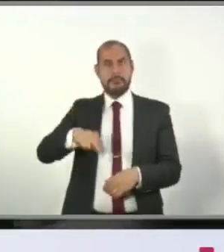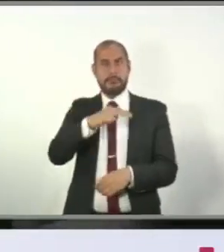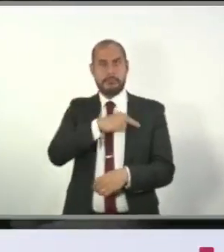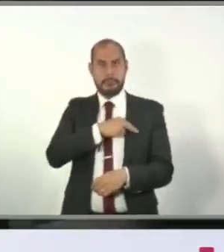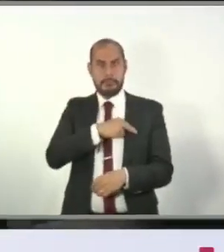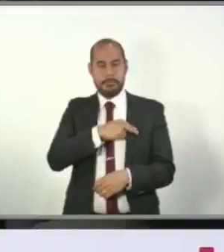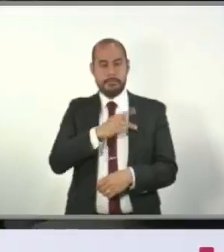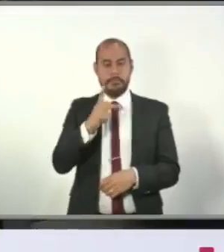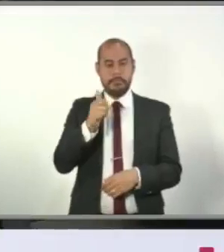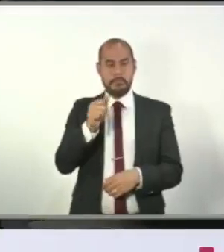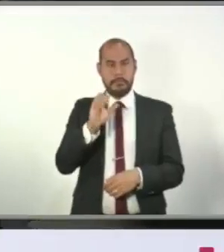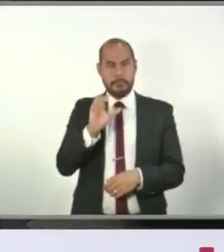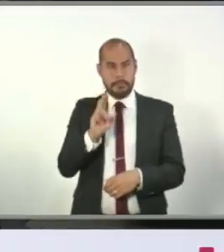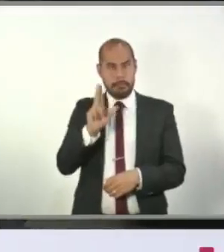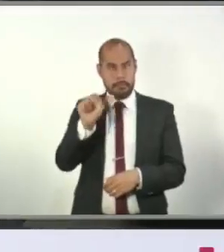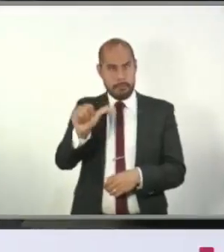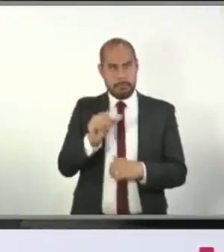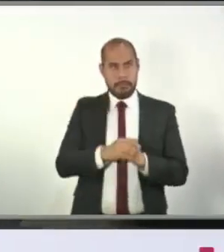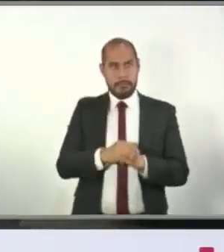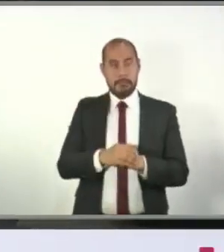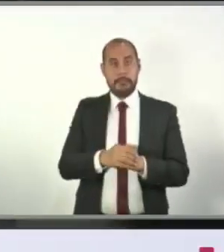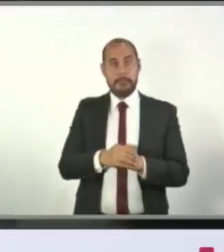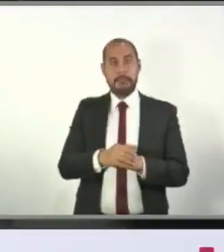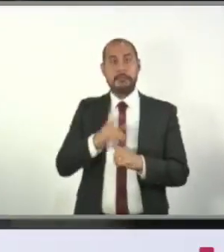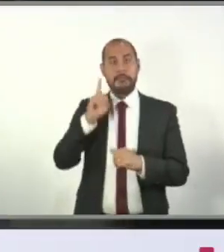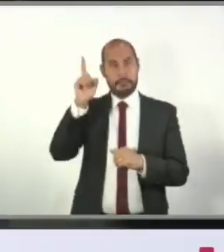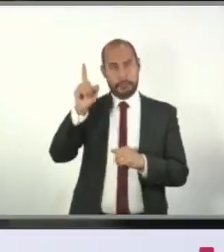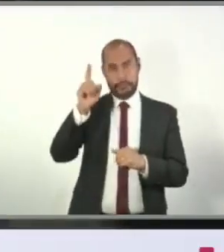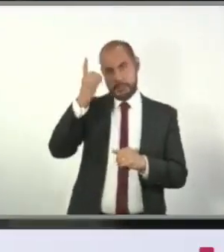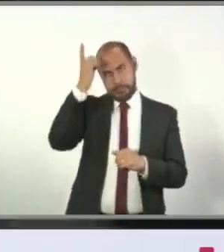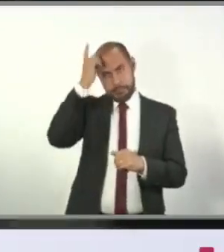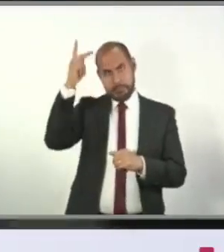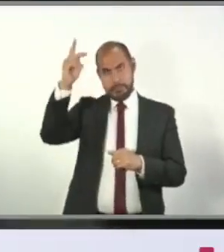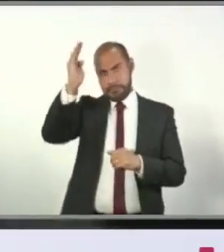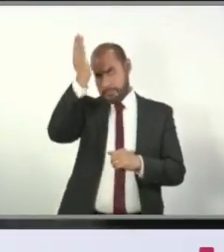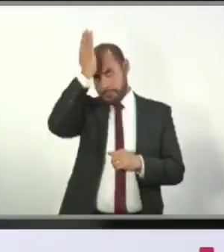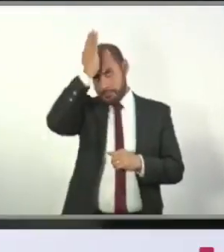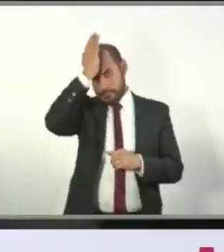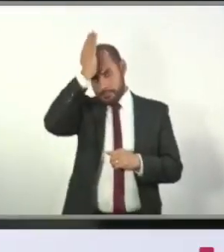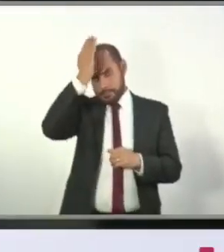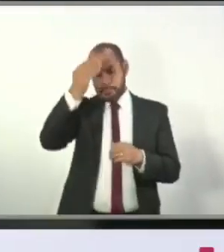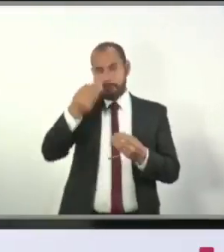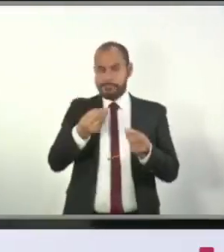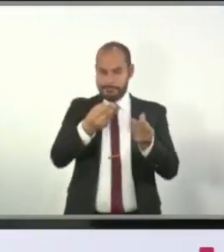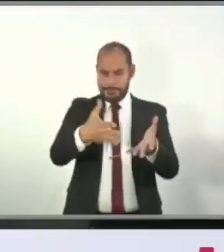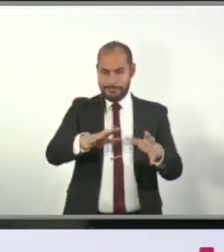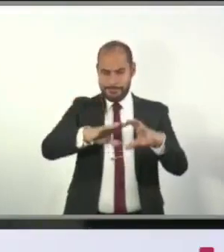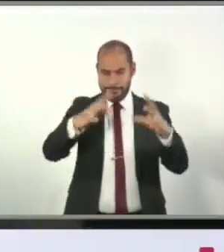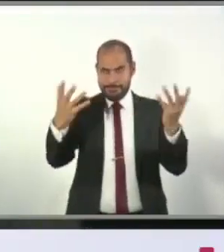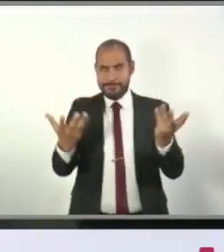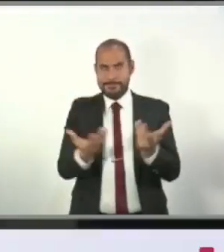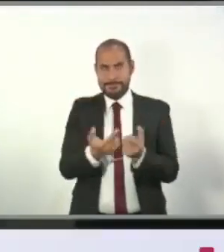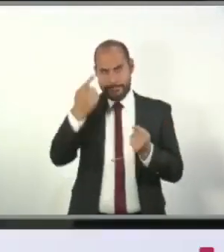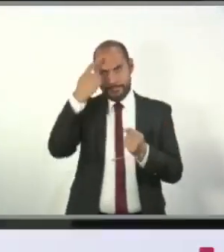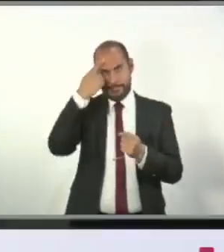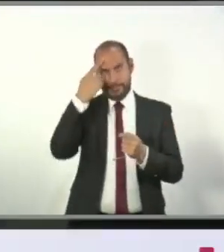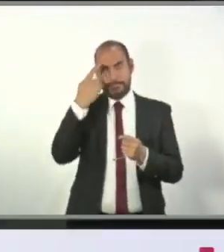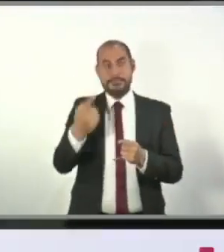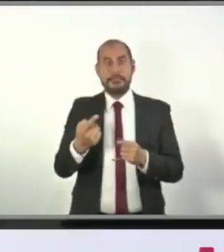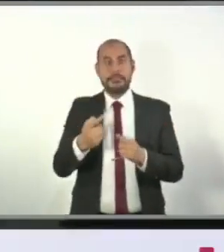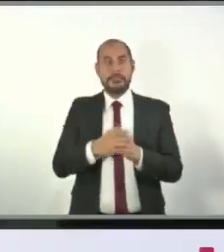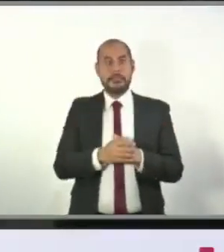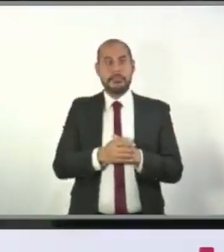inmolado. Porque Él es el Cordero de Dios que quitó el pecado del mundo. Muriendo,